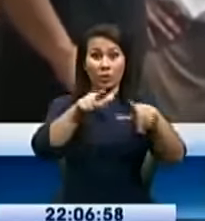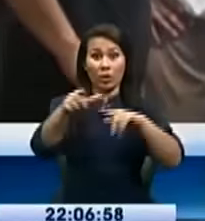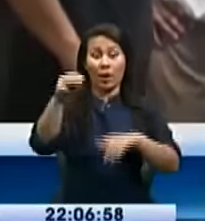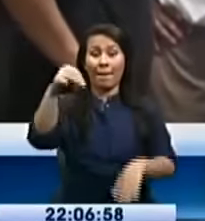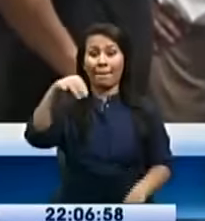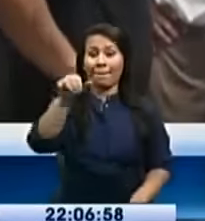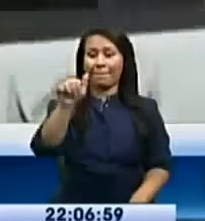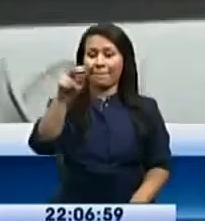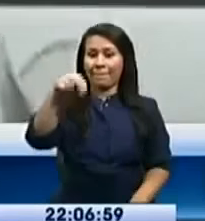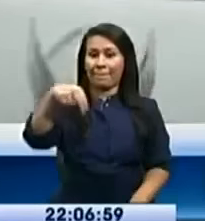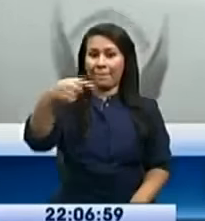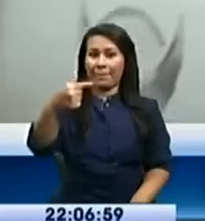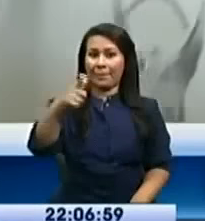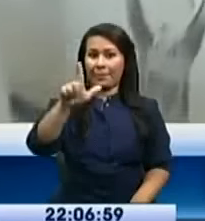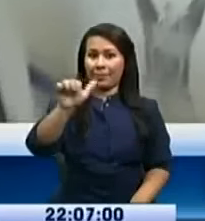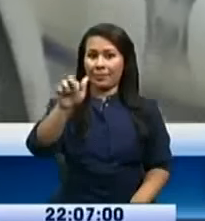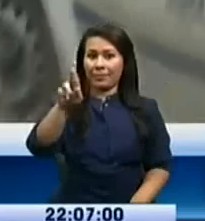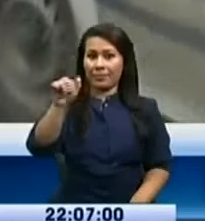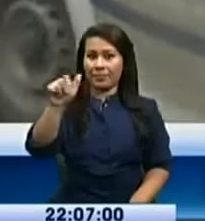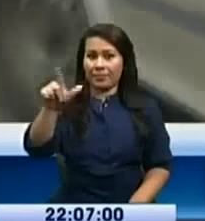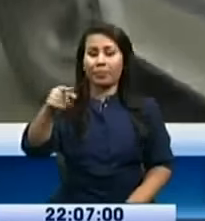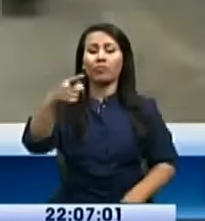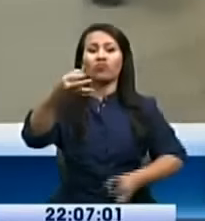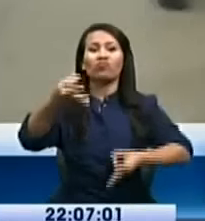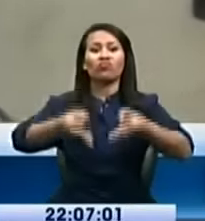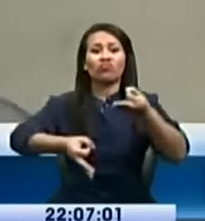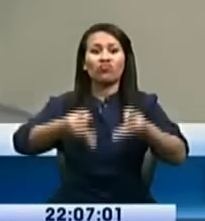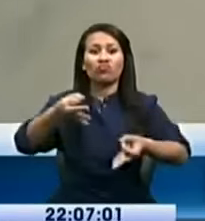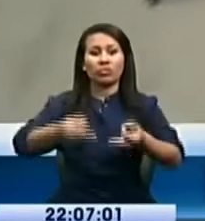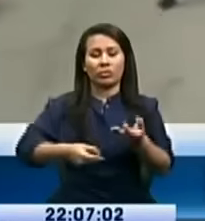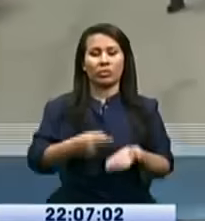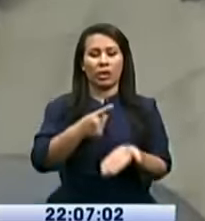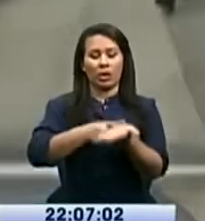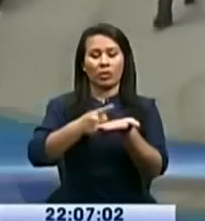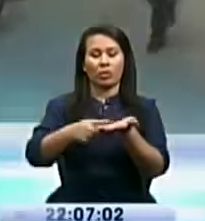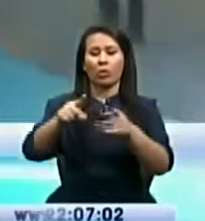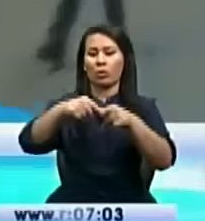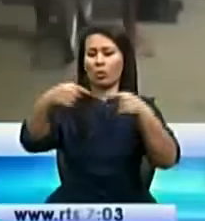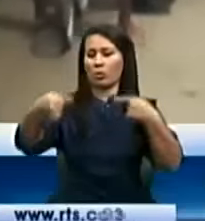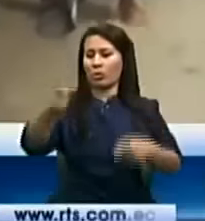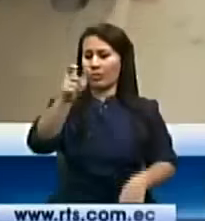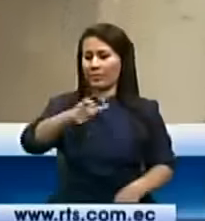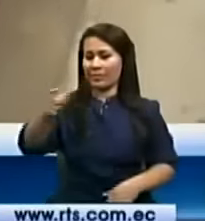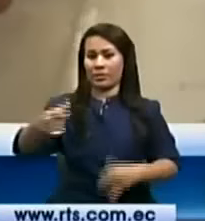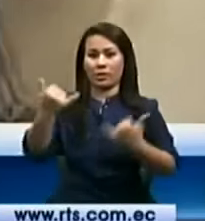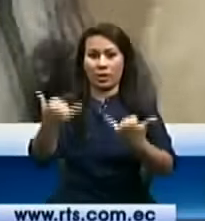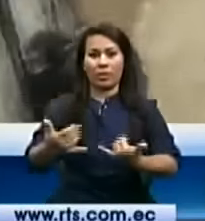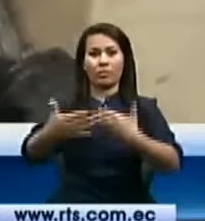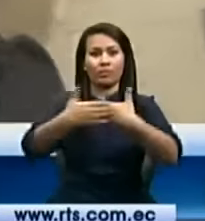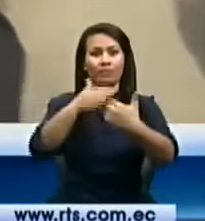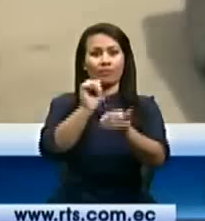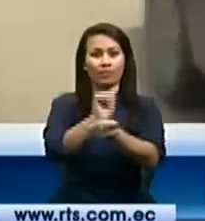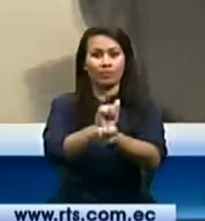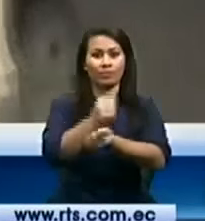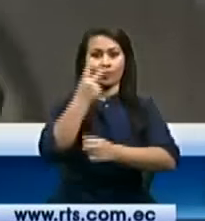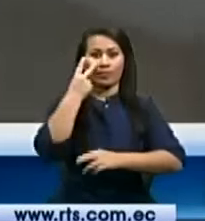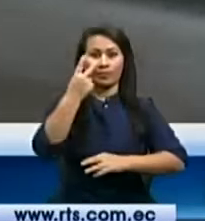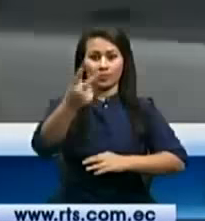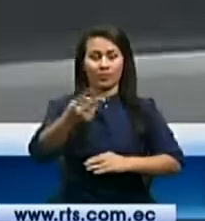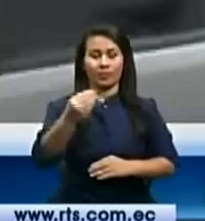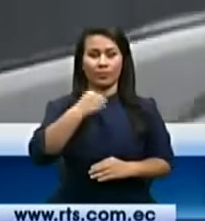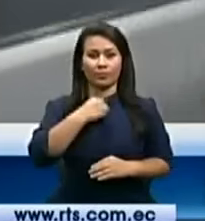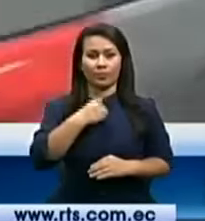Alto, se llevará a efecto la audiencia de formulación de cargos contra los detenidos. Desde la provincia de Santa Elena,